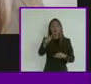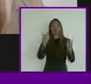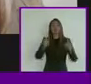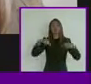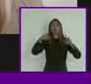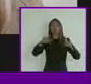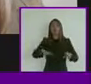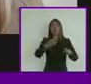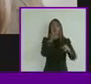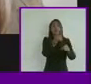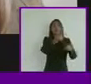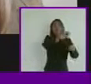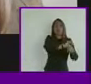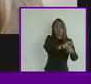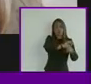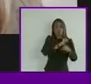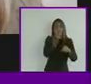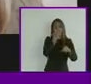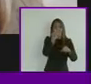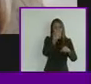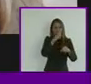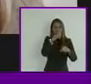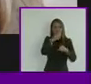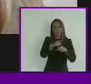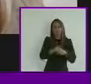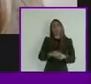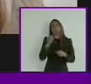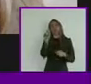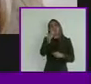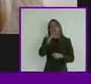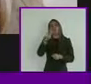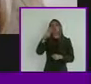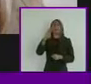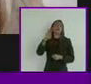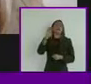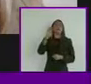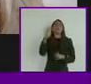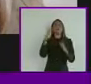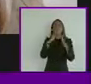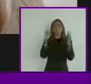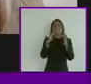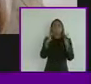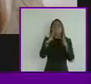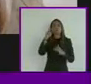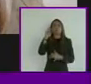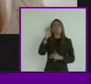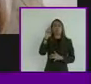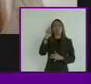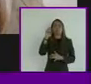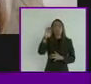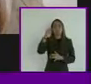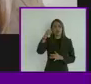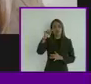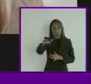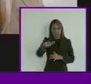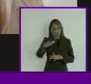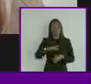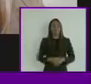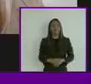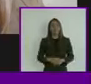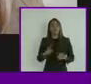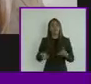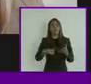representando secundaria, concretamente el Colegio Francés del Pedregal. Muy bien, porra para el Colegio Francés que se sumó a esta dinámica. Y tengo